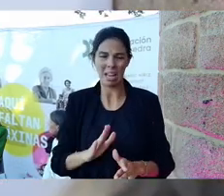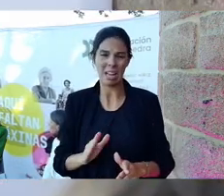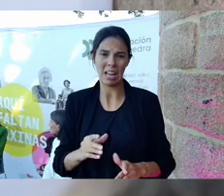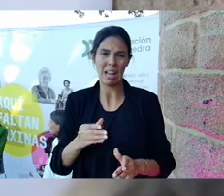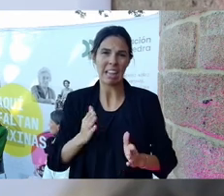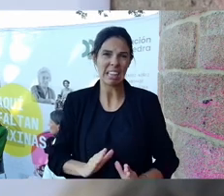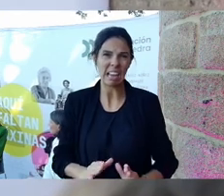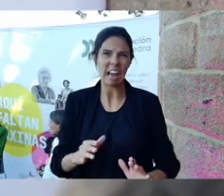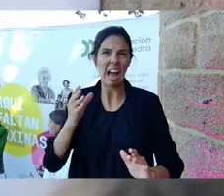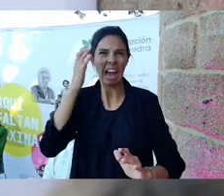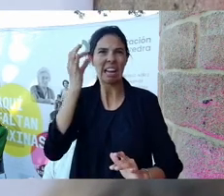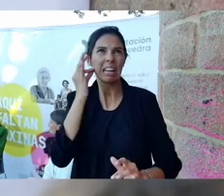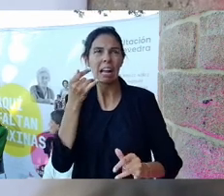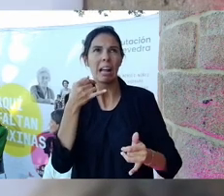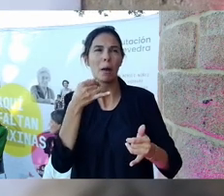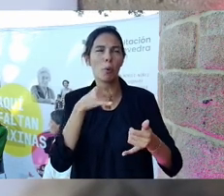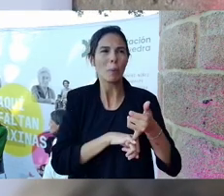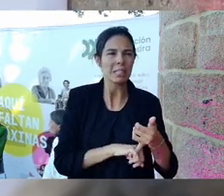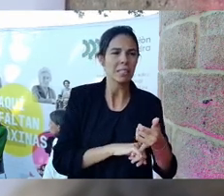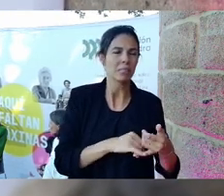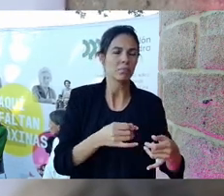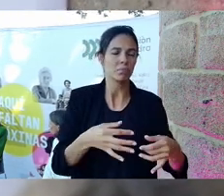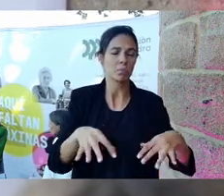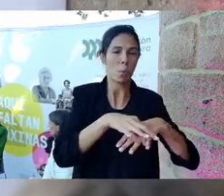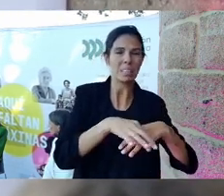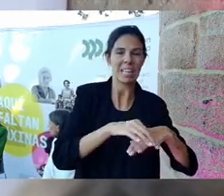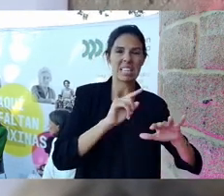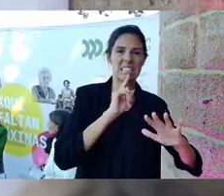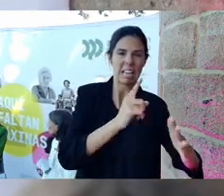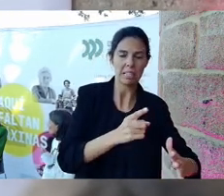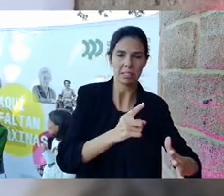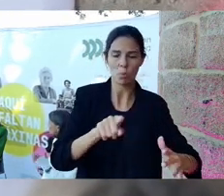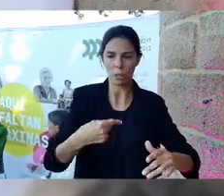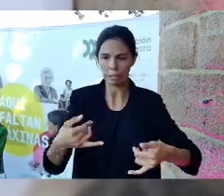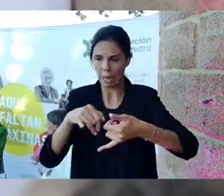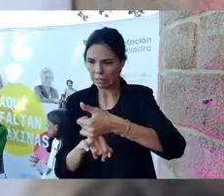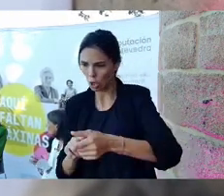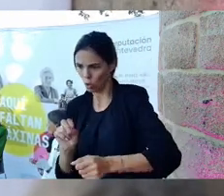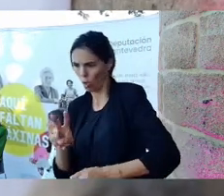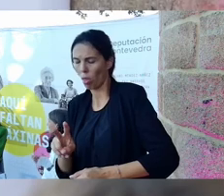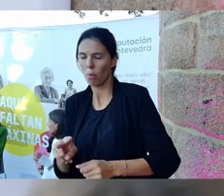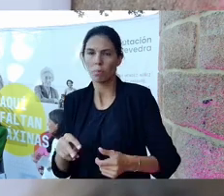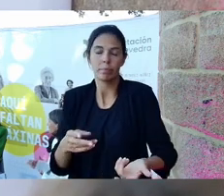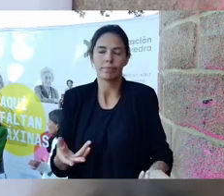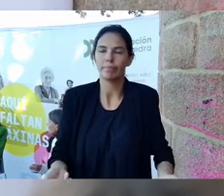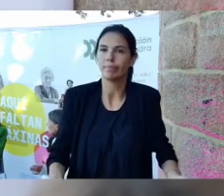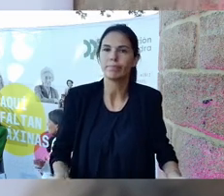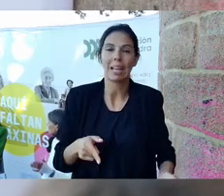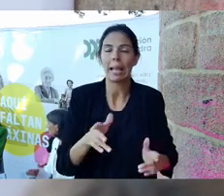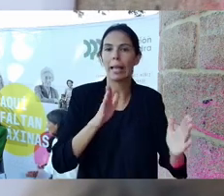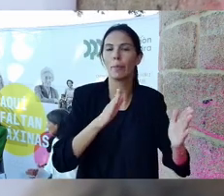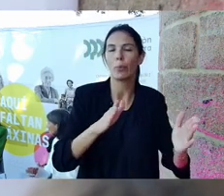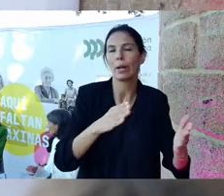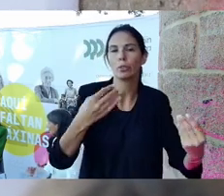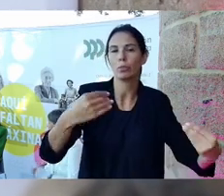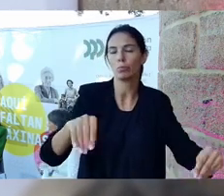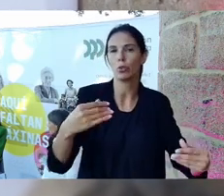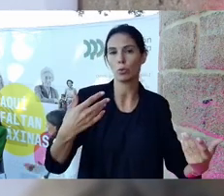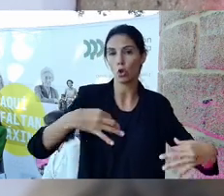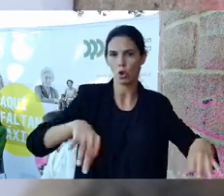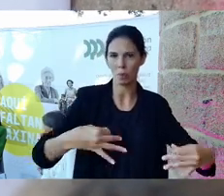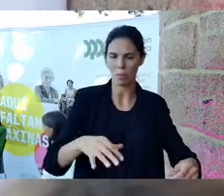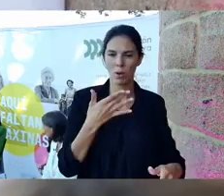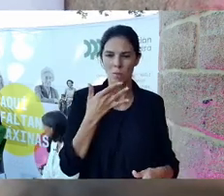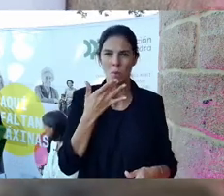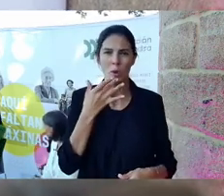una infanta se prometiera a los 6 años y se casara a los 12, entonces era lo más normal, ¿eh? No era tanto una cuestión de legalidad, sino